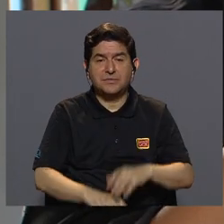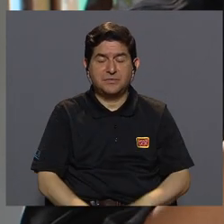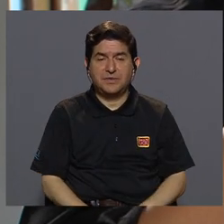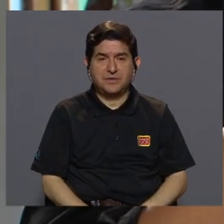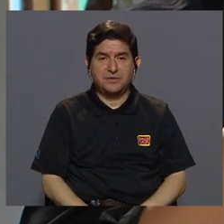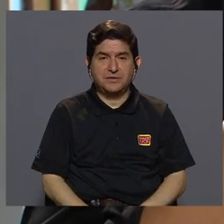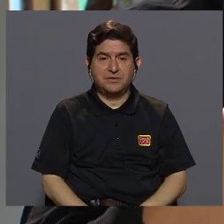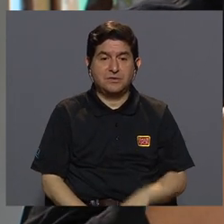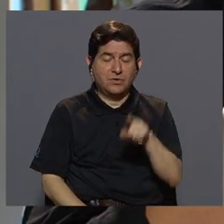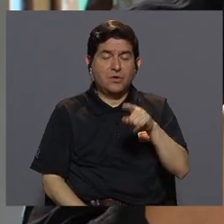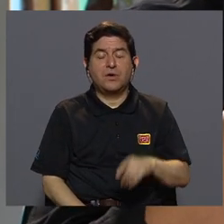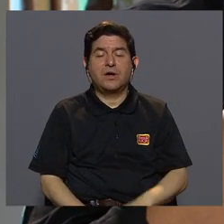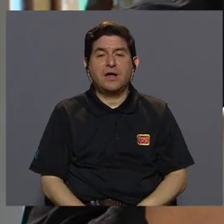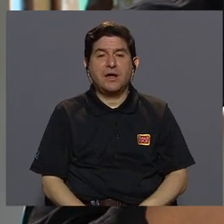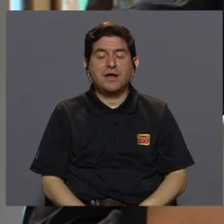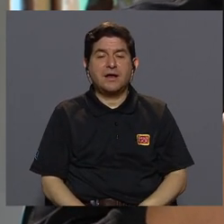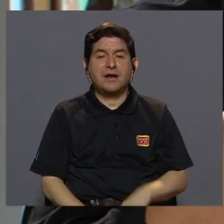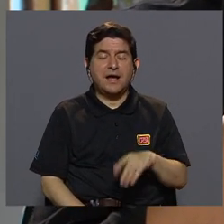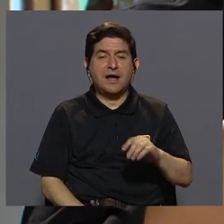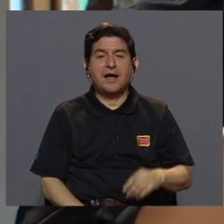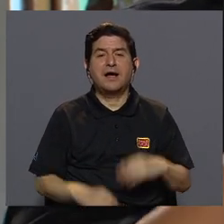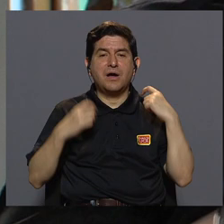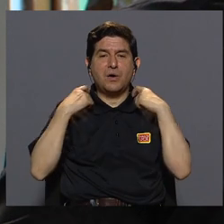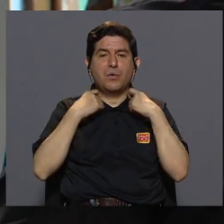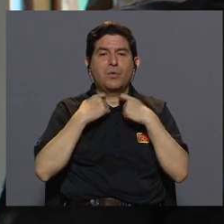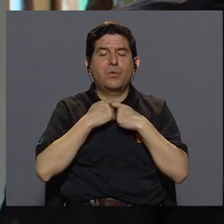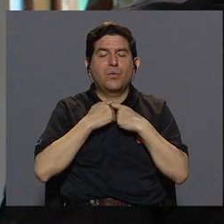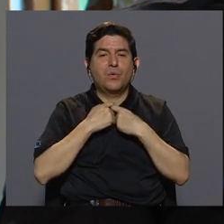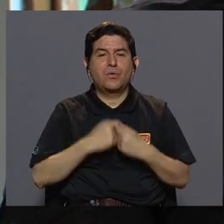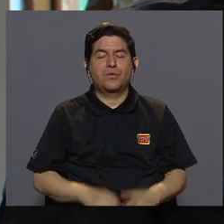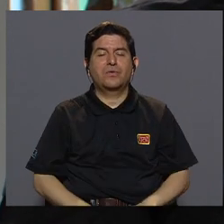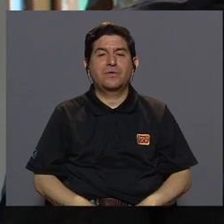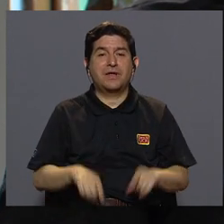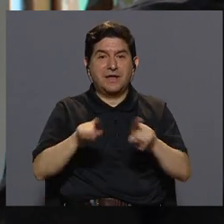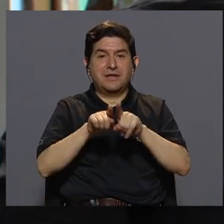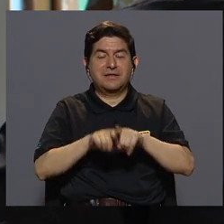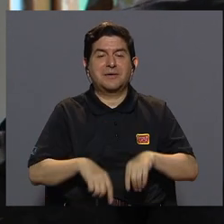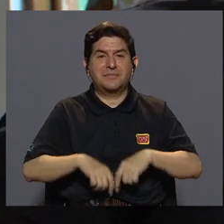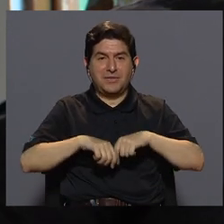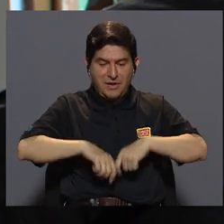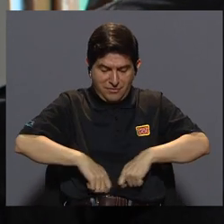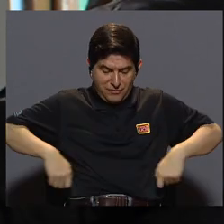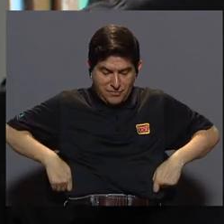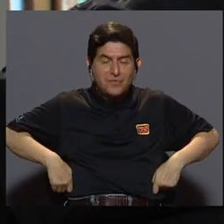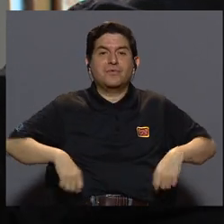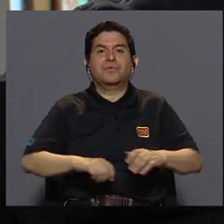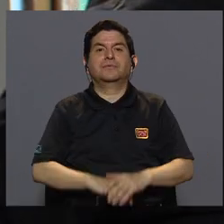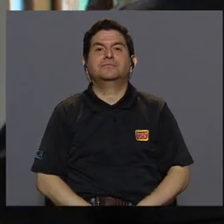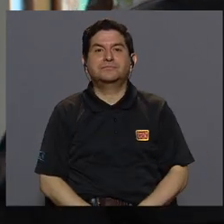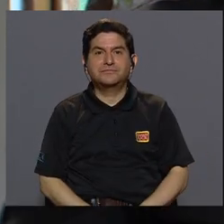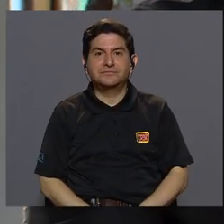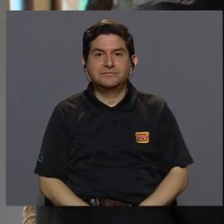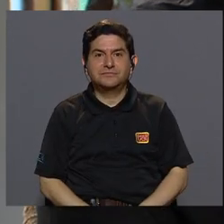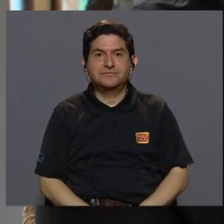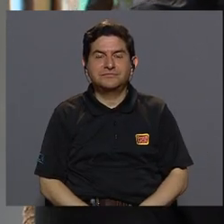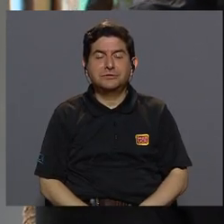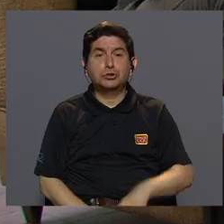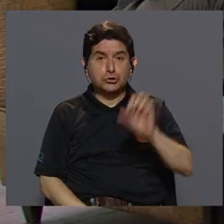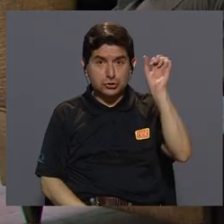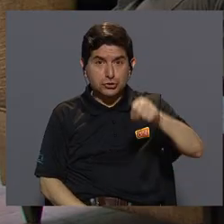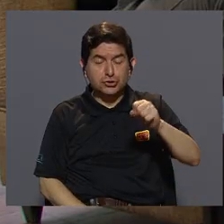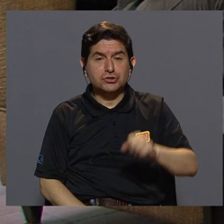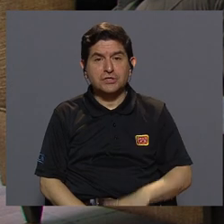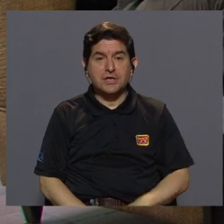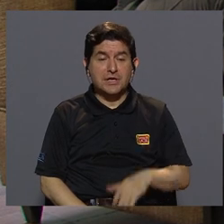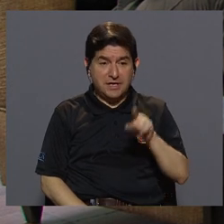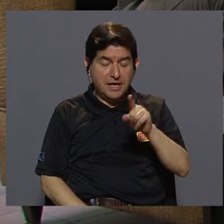ajustó la servilleta. La servilleta. En la parte de arriba y se la amarró a la faja. Sí. Y usted pensó que era don Rodrigo. Y comía, y entonces Rodrigo. Sí,